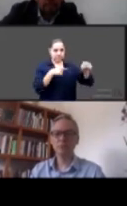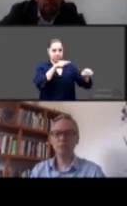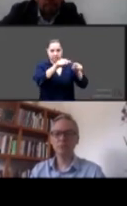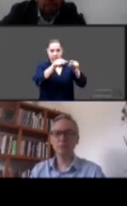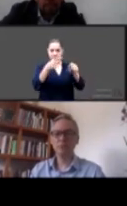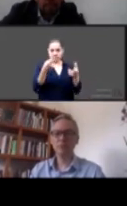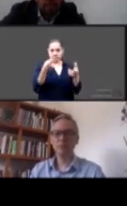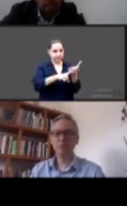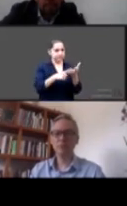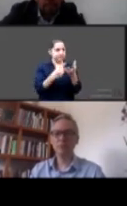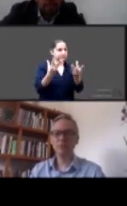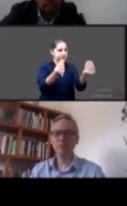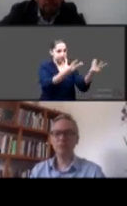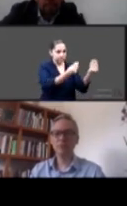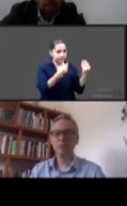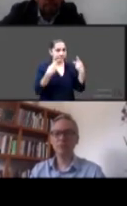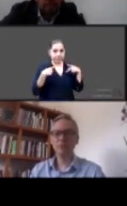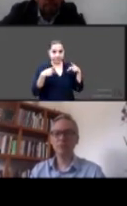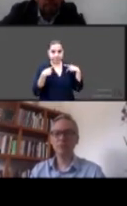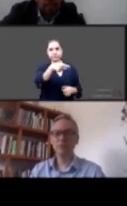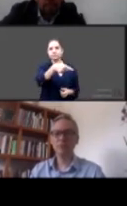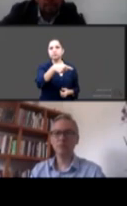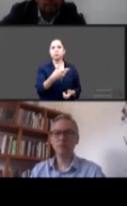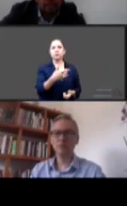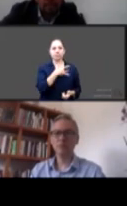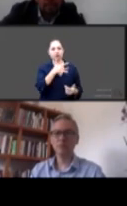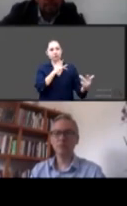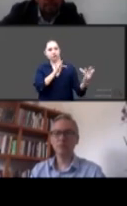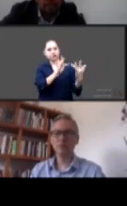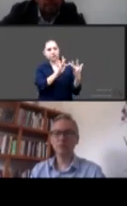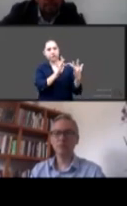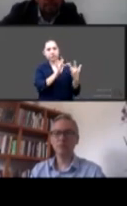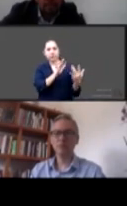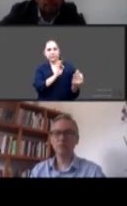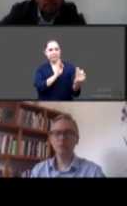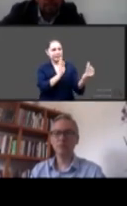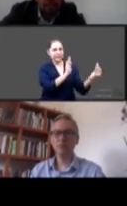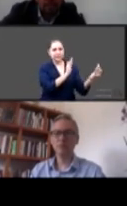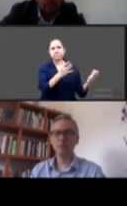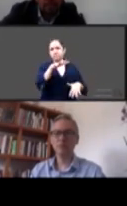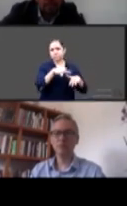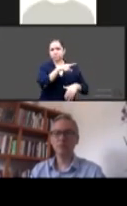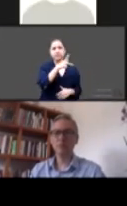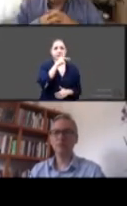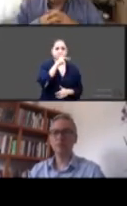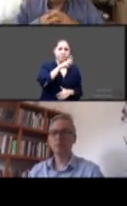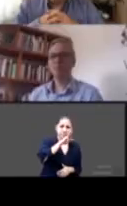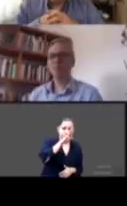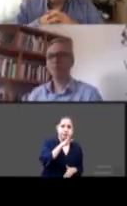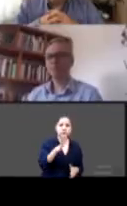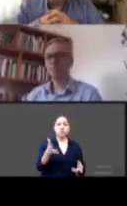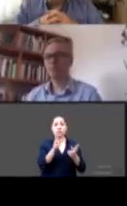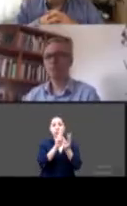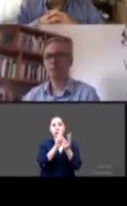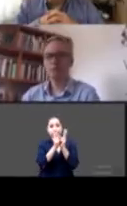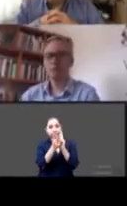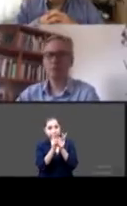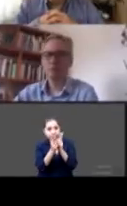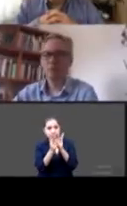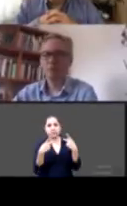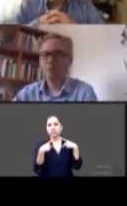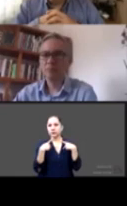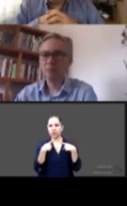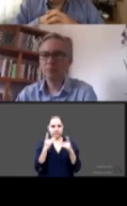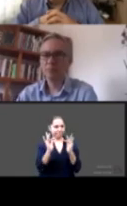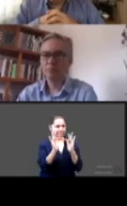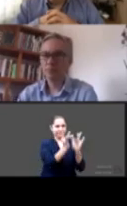muy cerca a las víctimas. Estamos hablando de padres, estamos hablando de vecinos, estamos hablando de gente que está muy, muy cerca. Y no quiero decir con